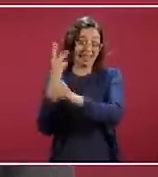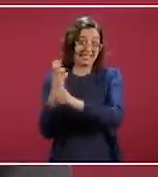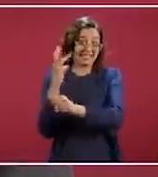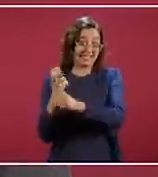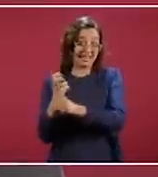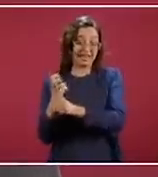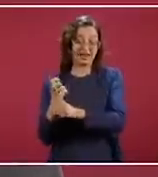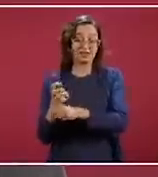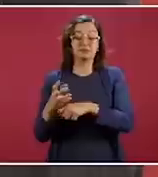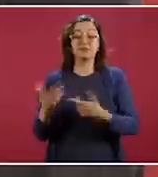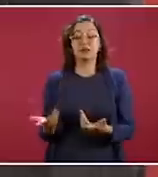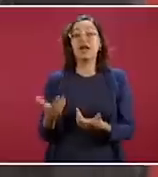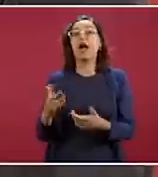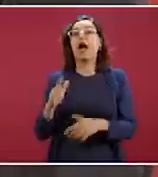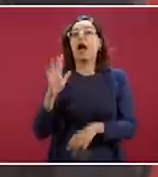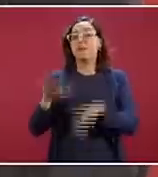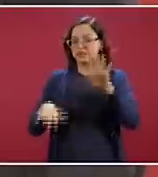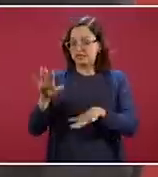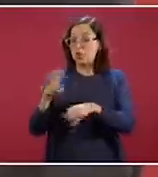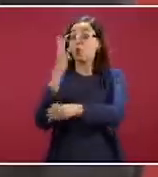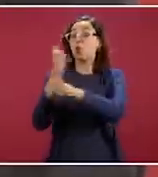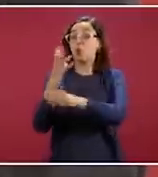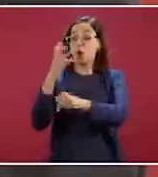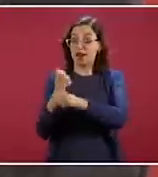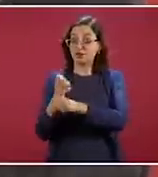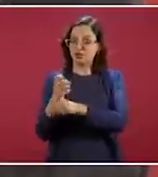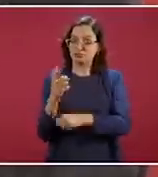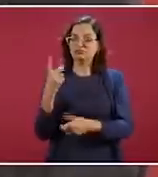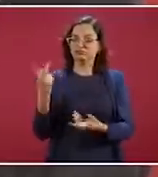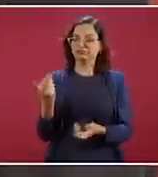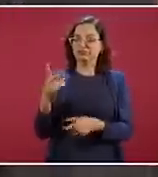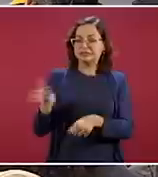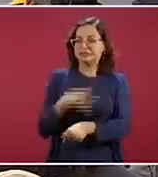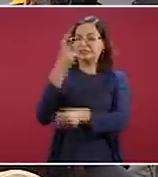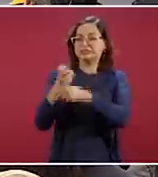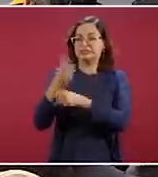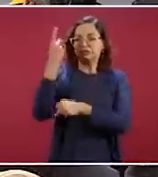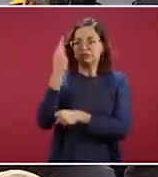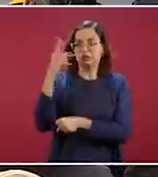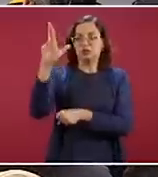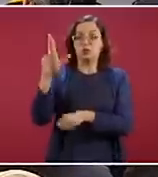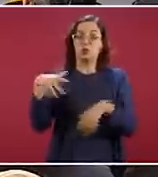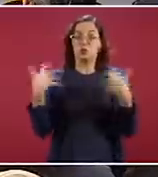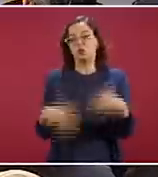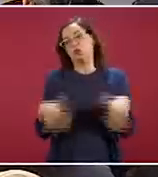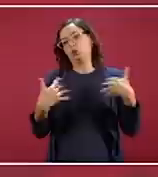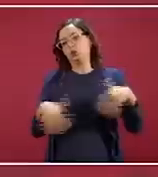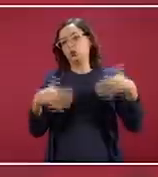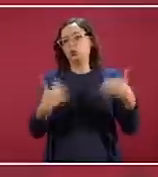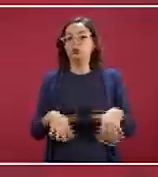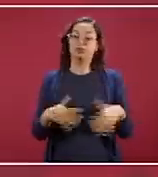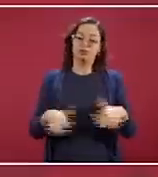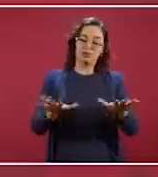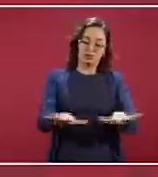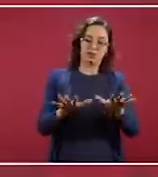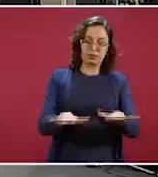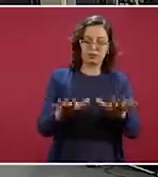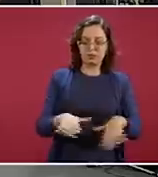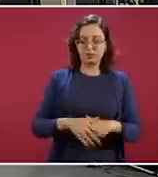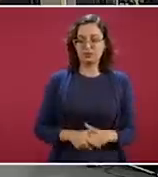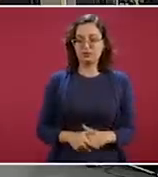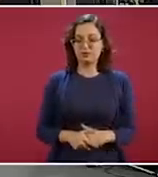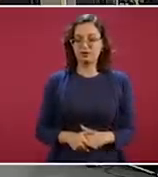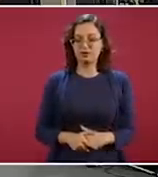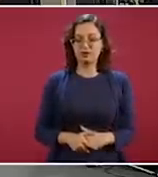y hay hasta postdoctorados, más que eso serían ya muy especiales. Oiga, presidente, ¿qué